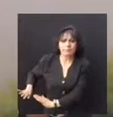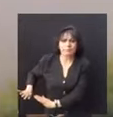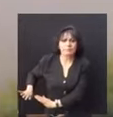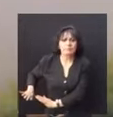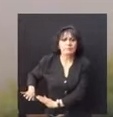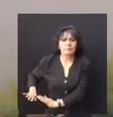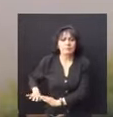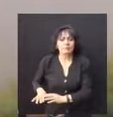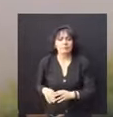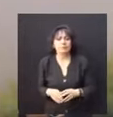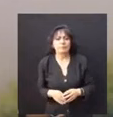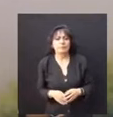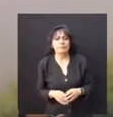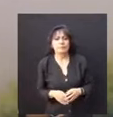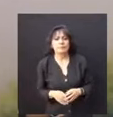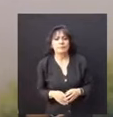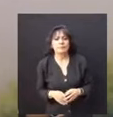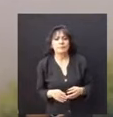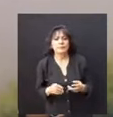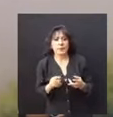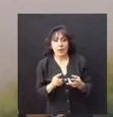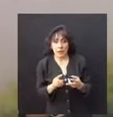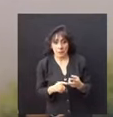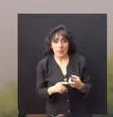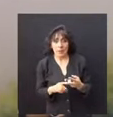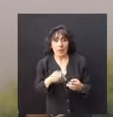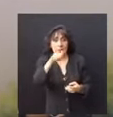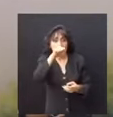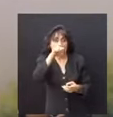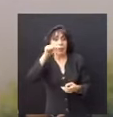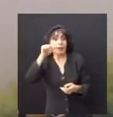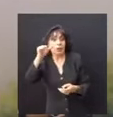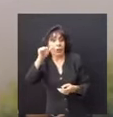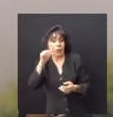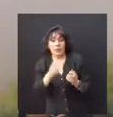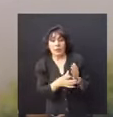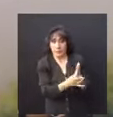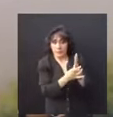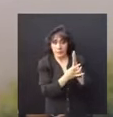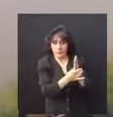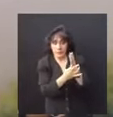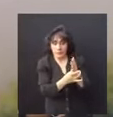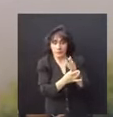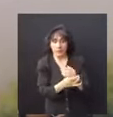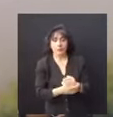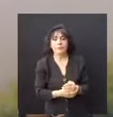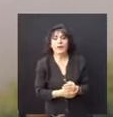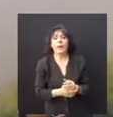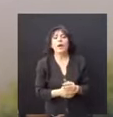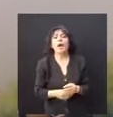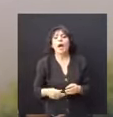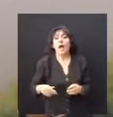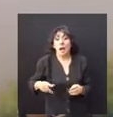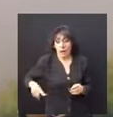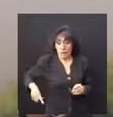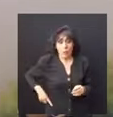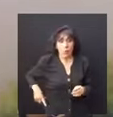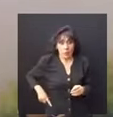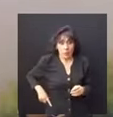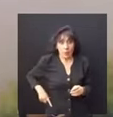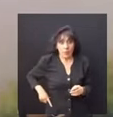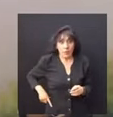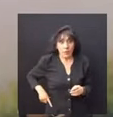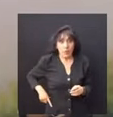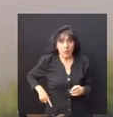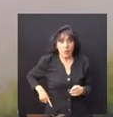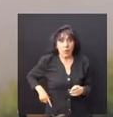Hay un principio de Benito Juárez que se llama la austeridad republicana, que se